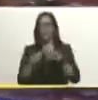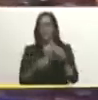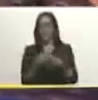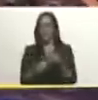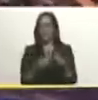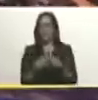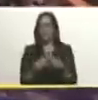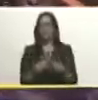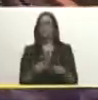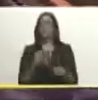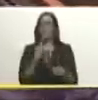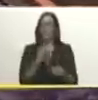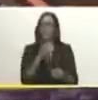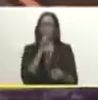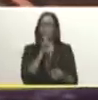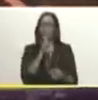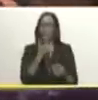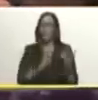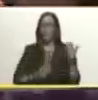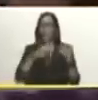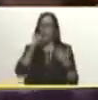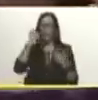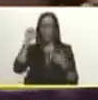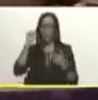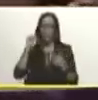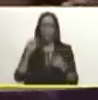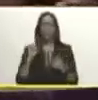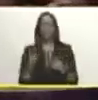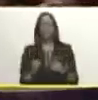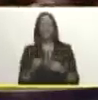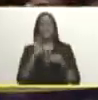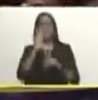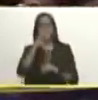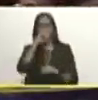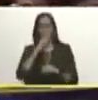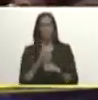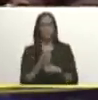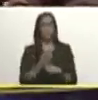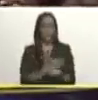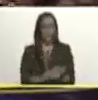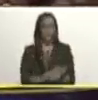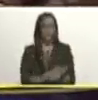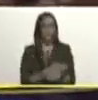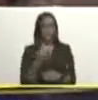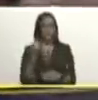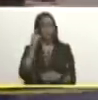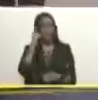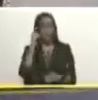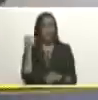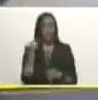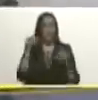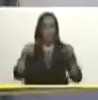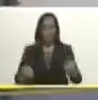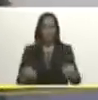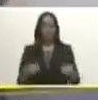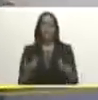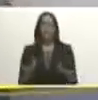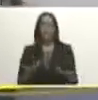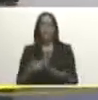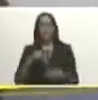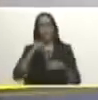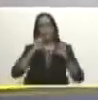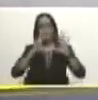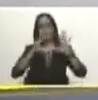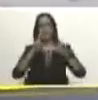venezolano Nicolás Maduro. Pero también hay que destacar que hace 5 años exactamente, un día como hoy, en el acto por la conmemoración de los